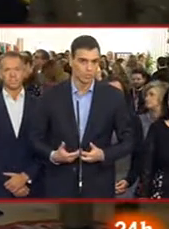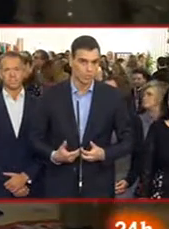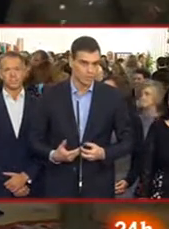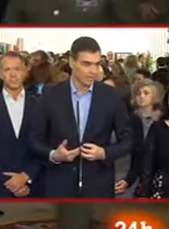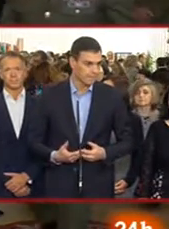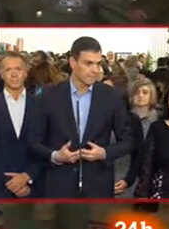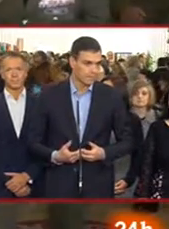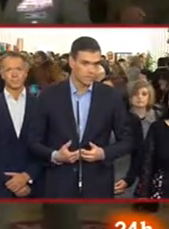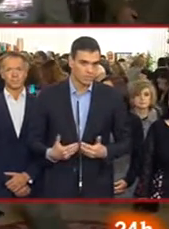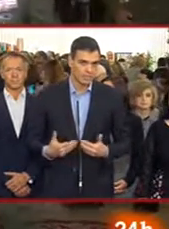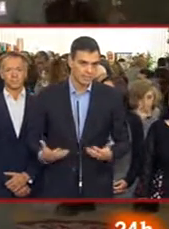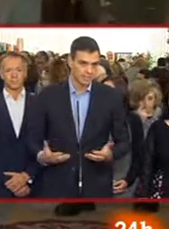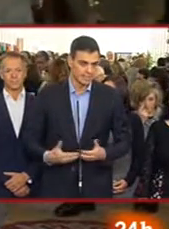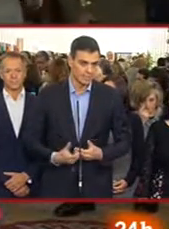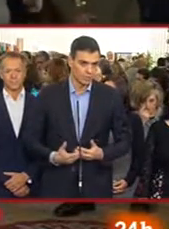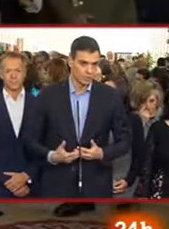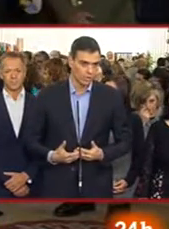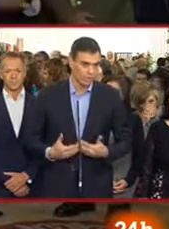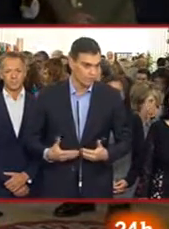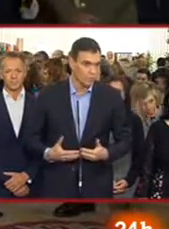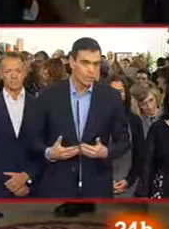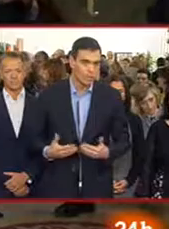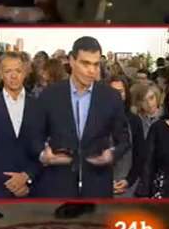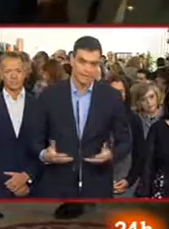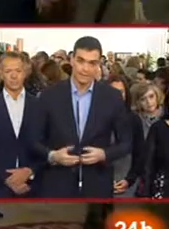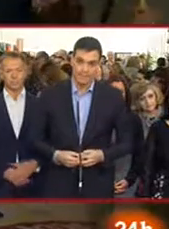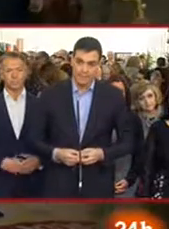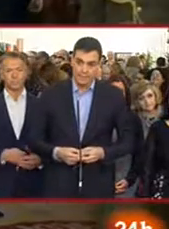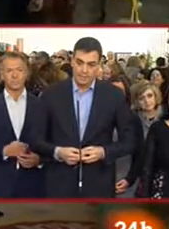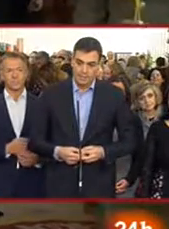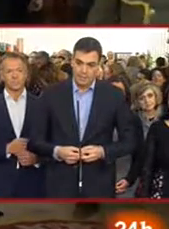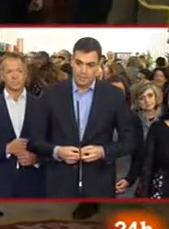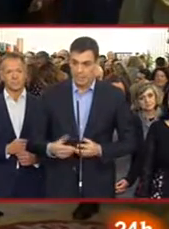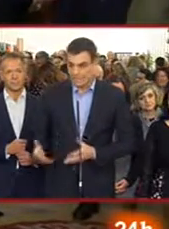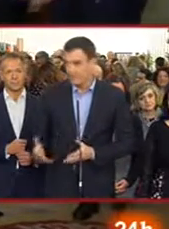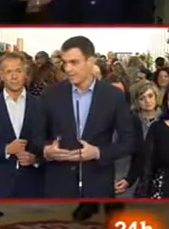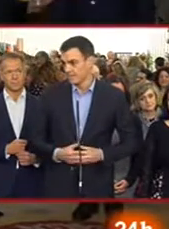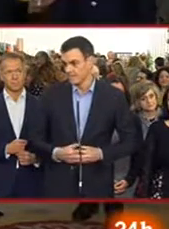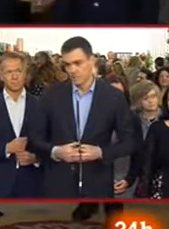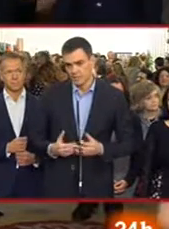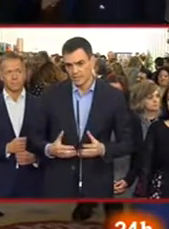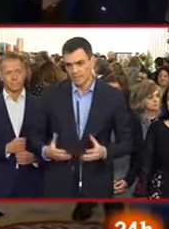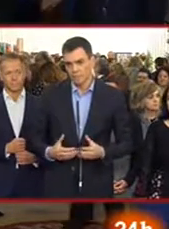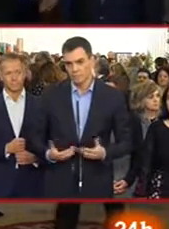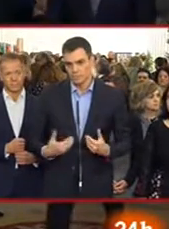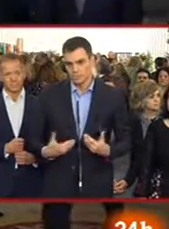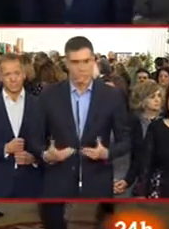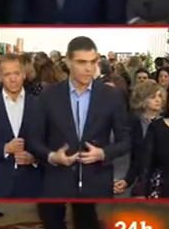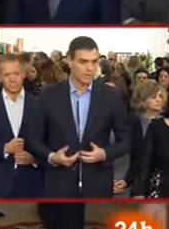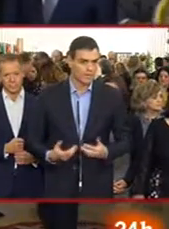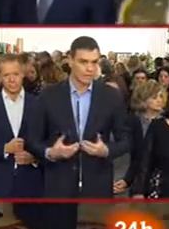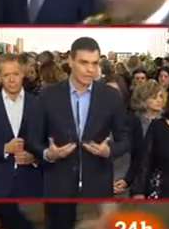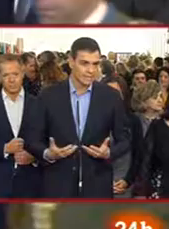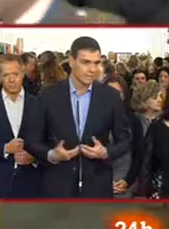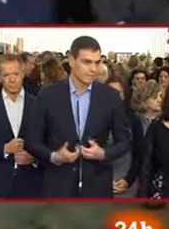como consecuencia de los independentistas y de su acción unilateral. También se aplica, y creo que en esto tenemos que hacer